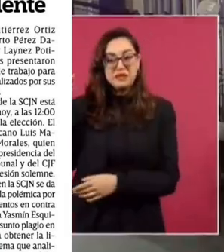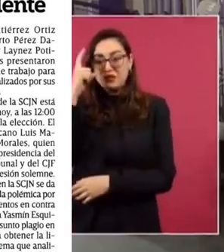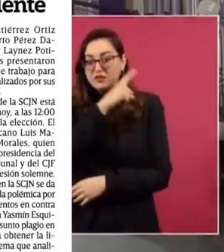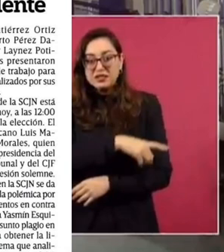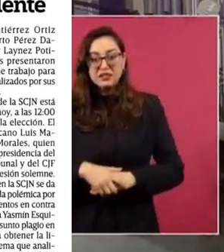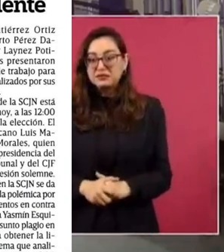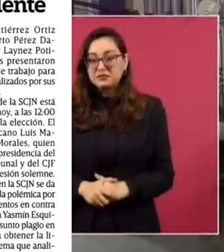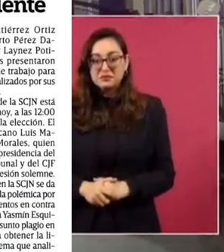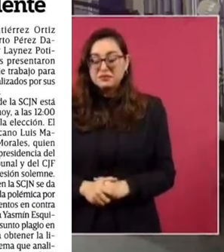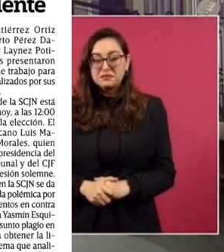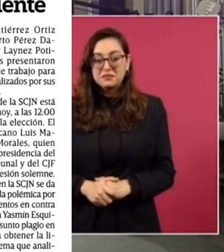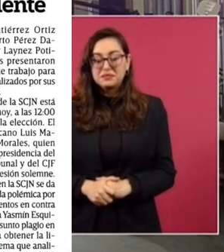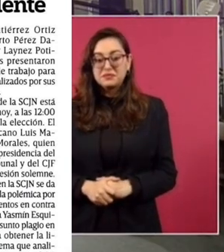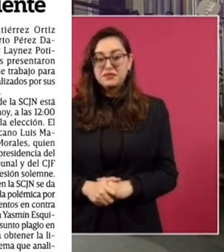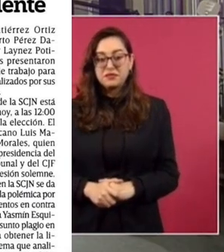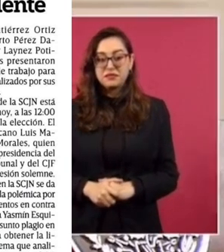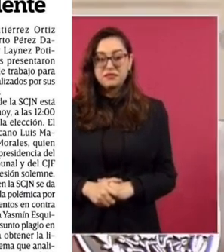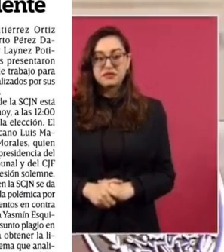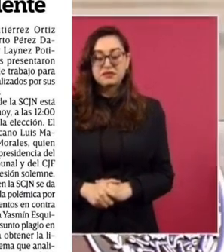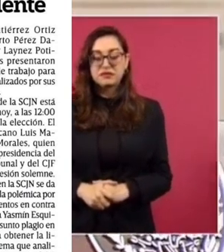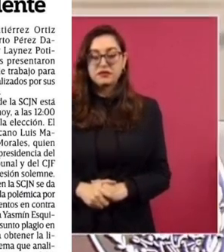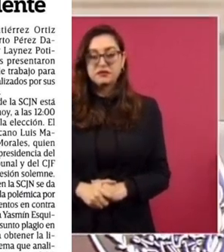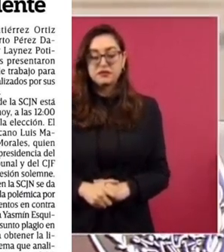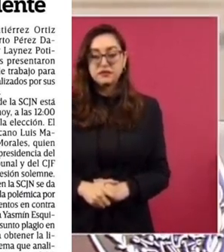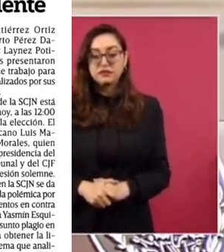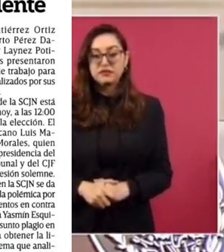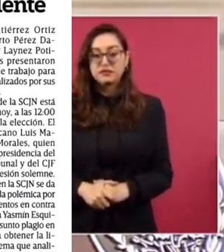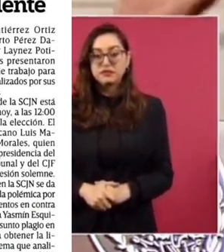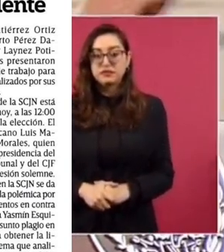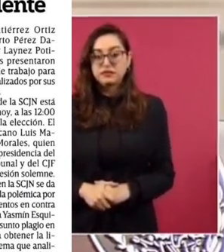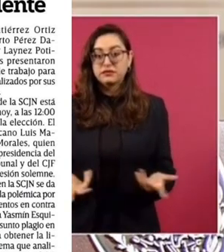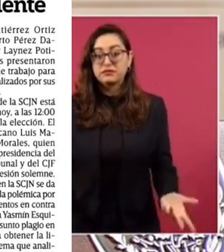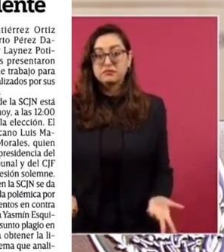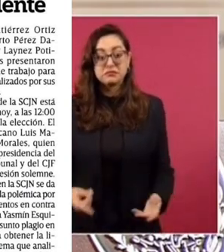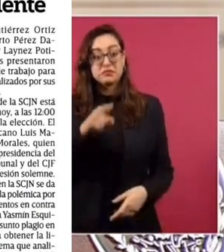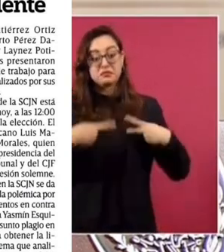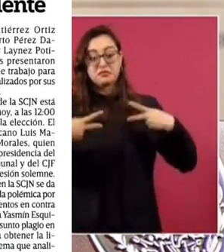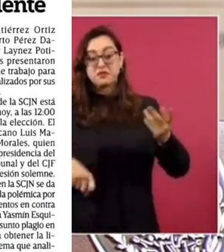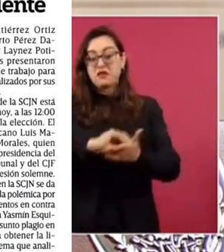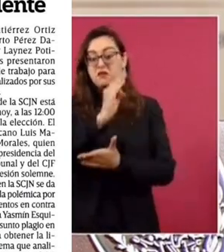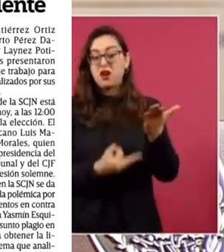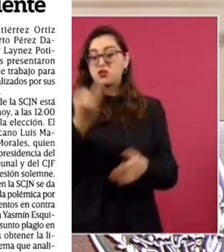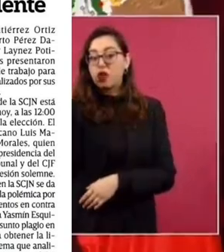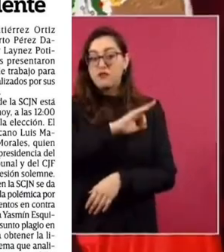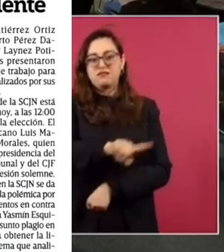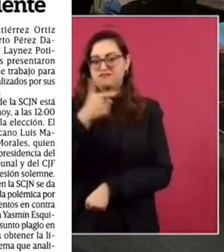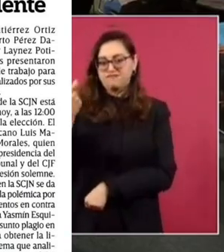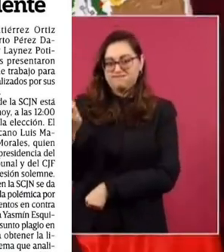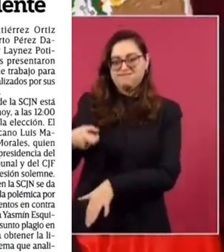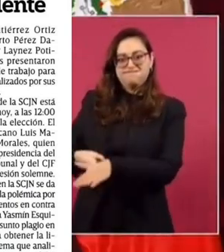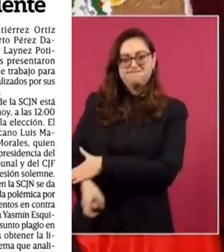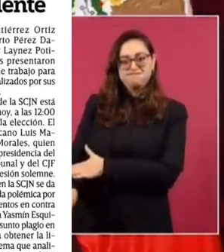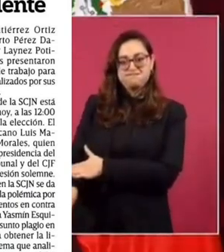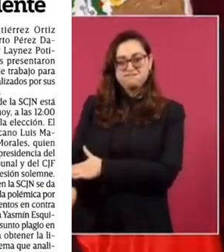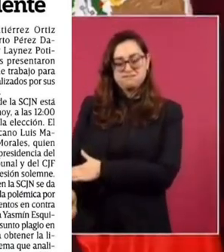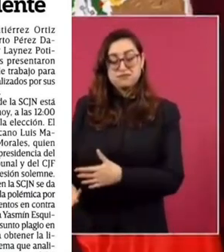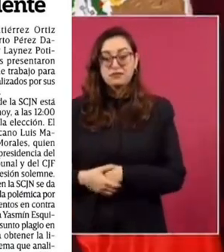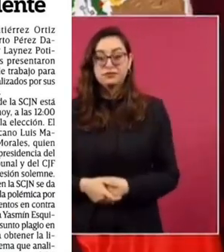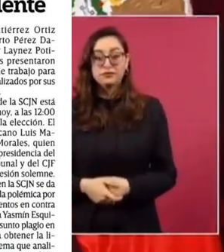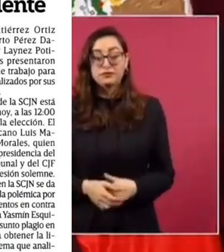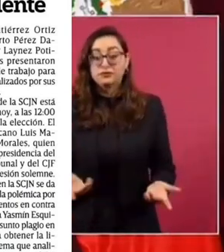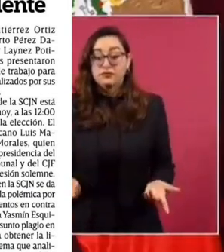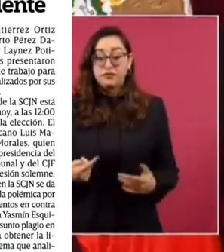nos cuesta trabajo que se considere a los factureros como delincuentes. Pero eso no